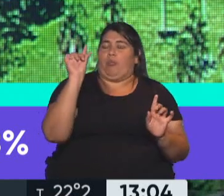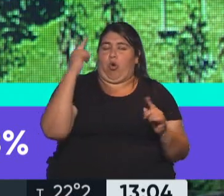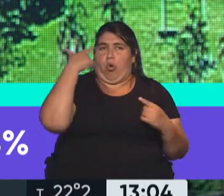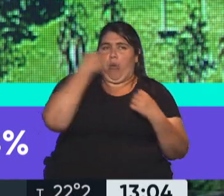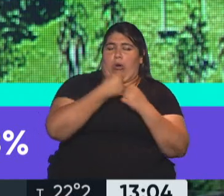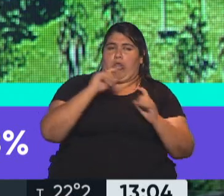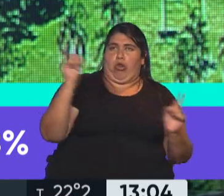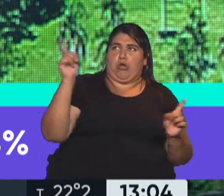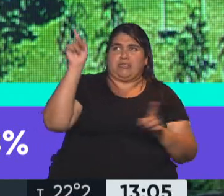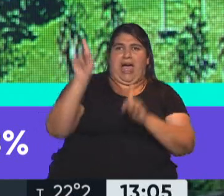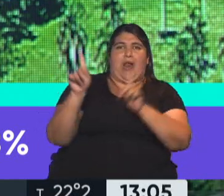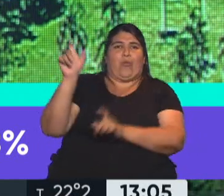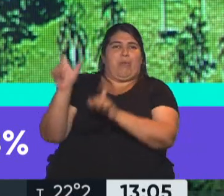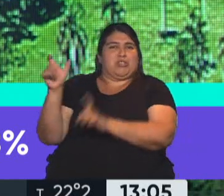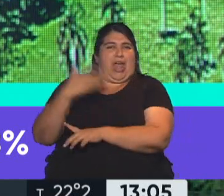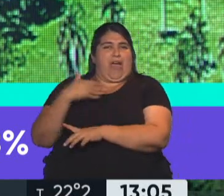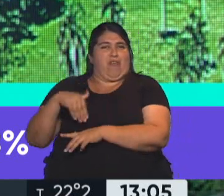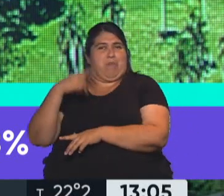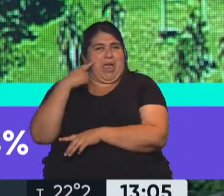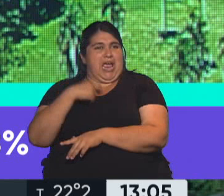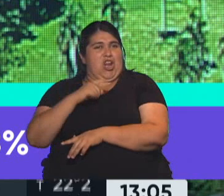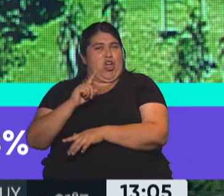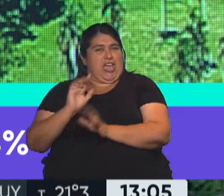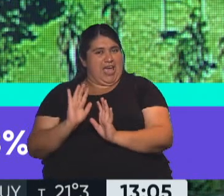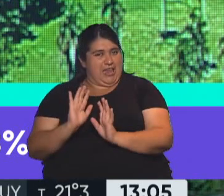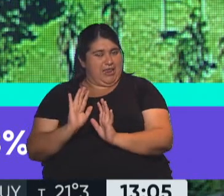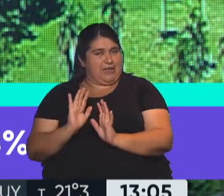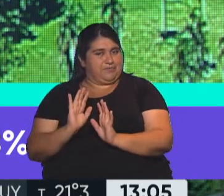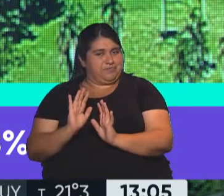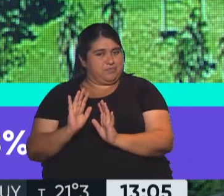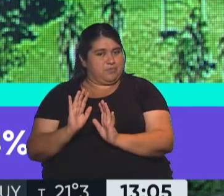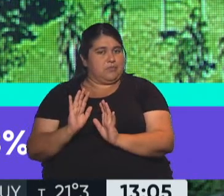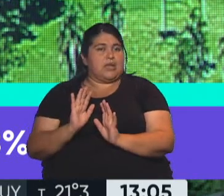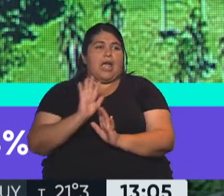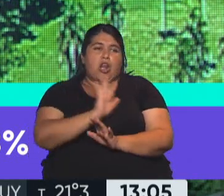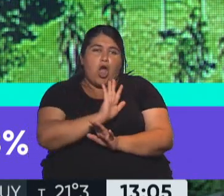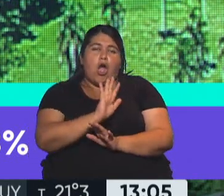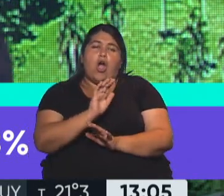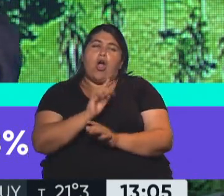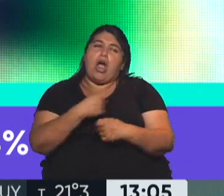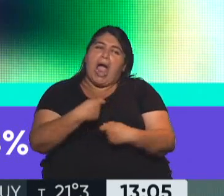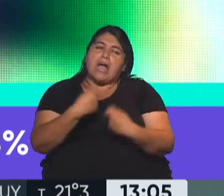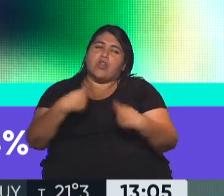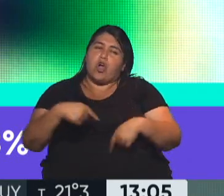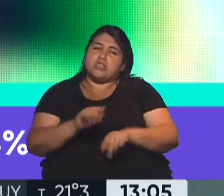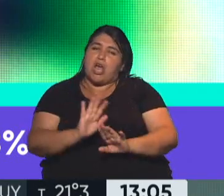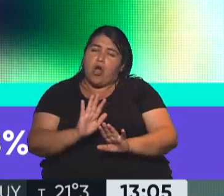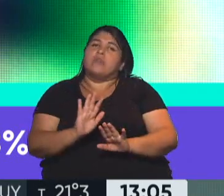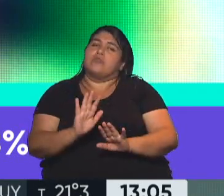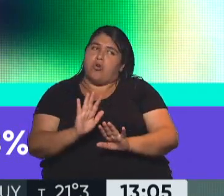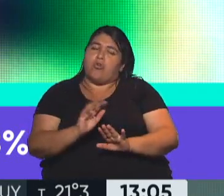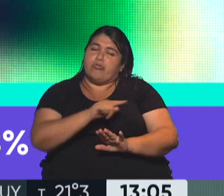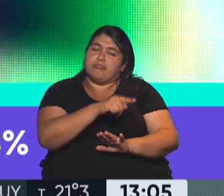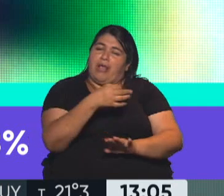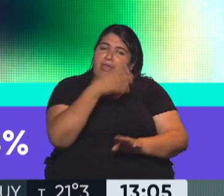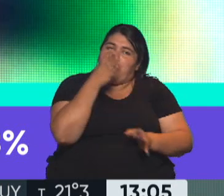que pareciera que tienen un lápiz mucho más finito para decir, no, hay que cuidar el gasto y demás. Y en ese marco de confianza,